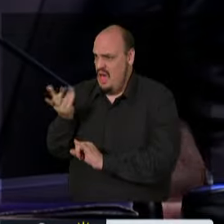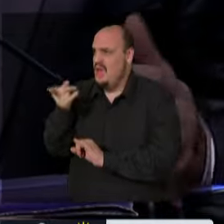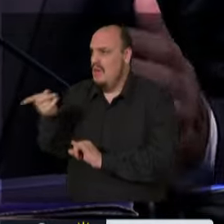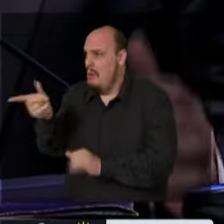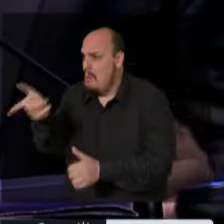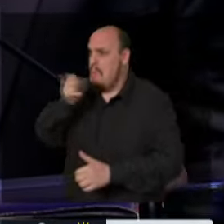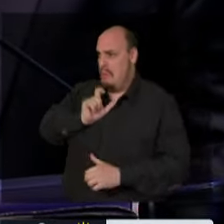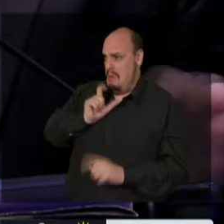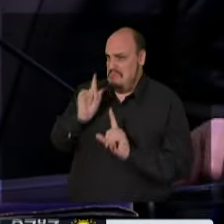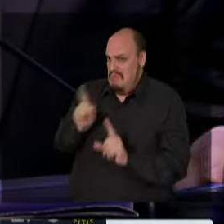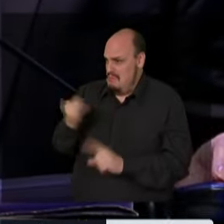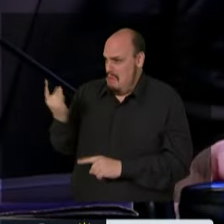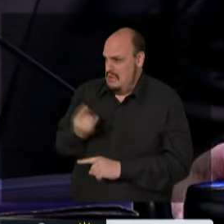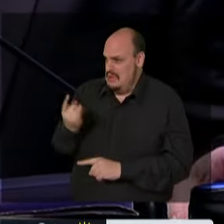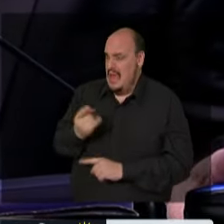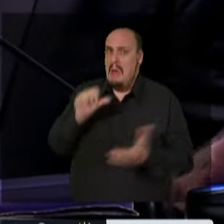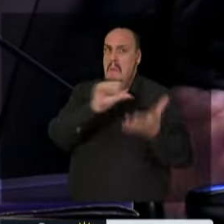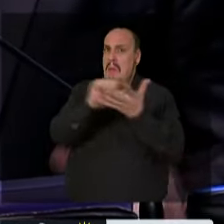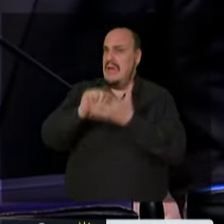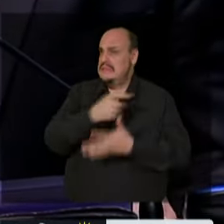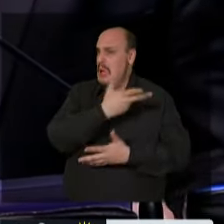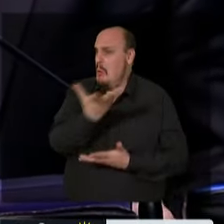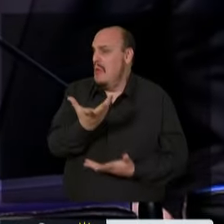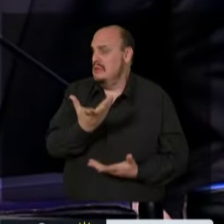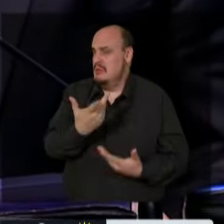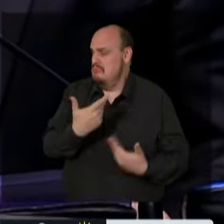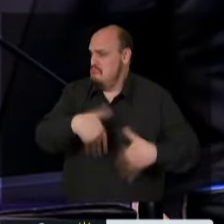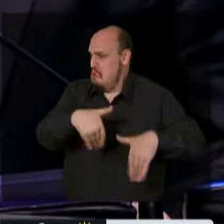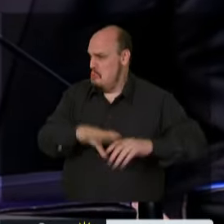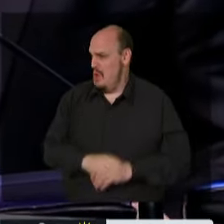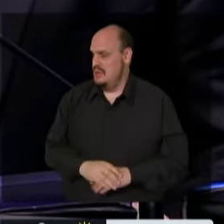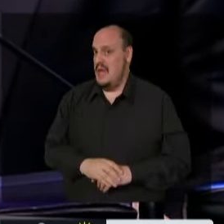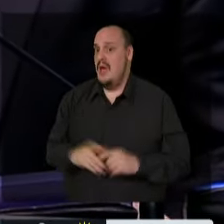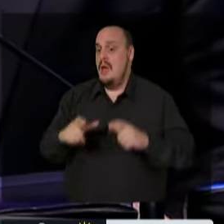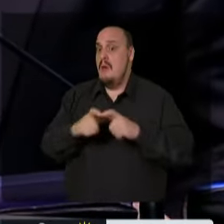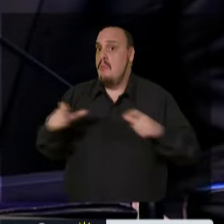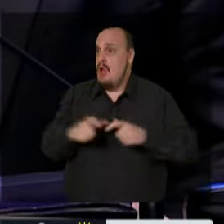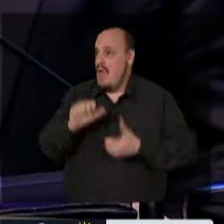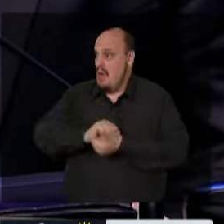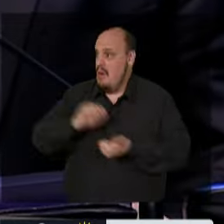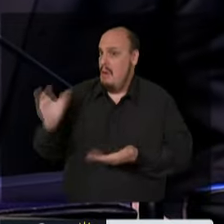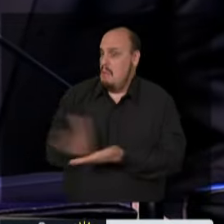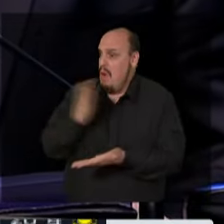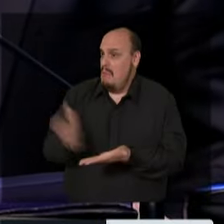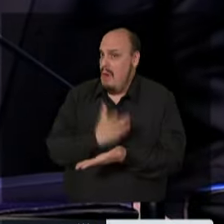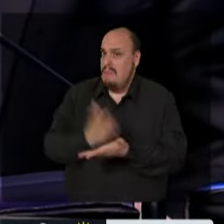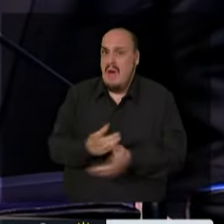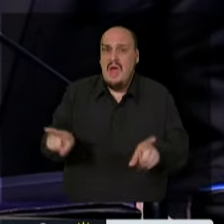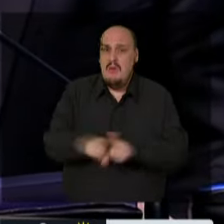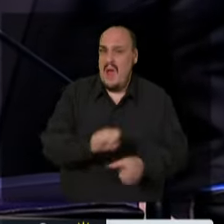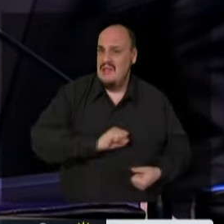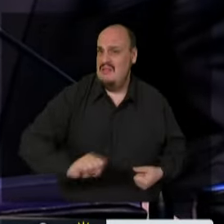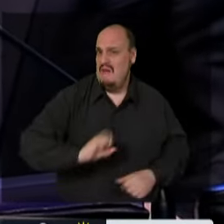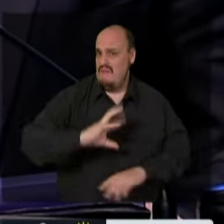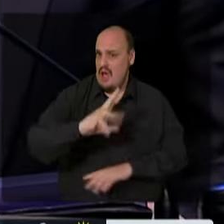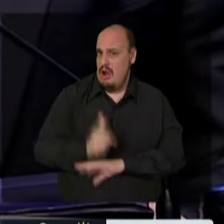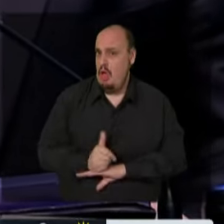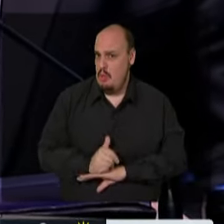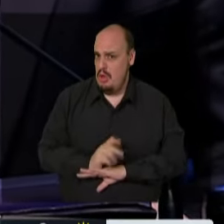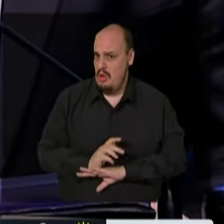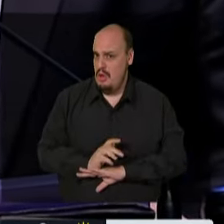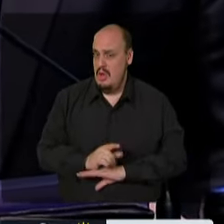importa cuántos países lo hacen o no. ¿Sabe qué? La emisión monetaria es una estafa, es un robo.